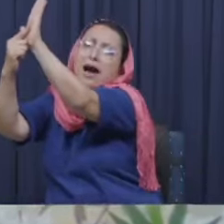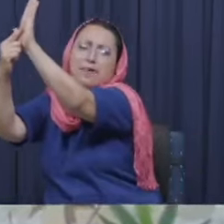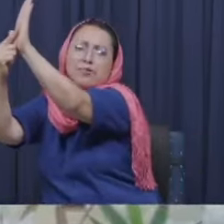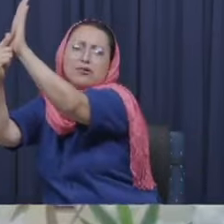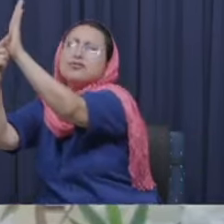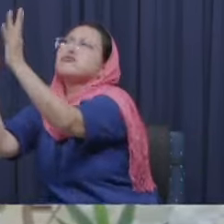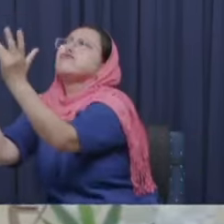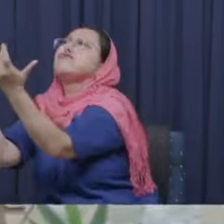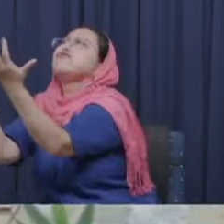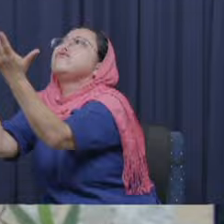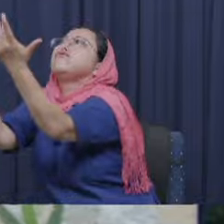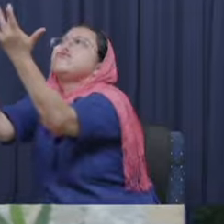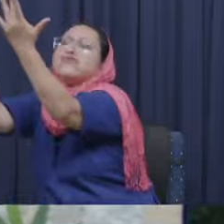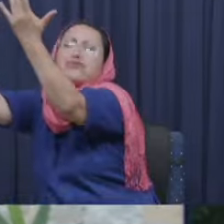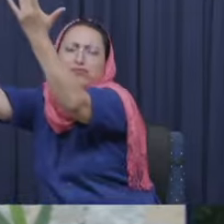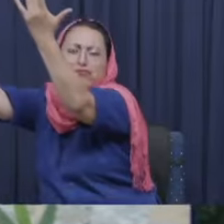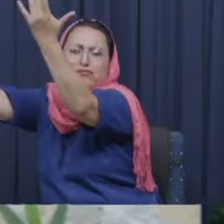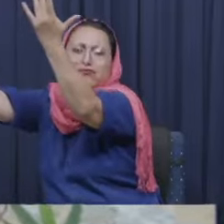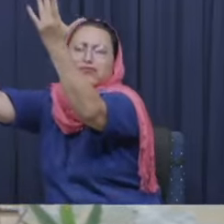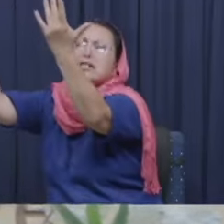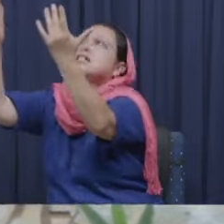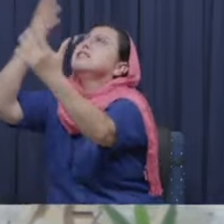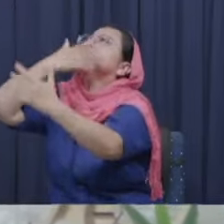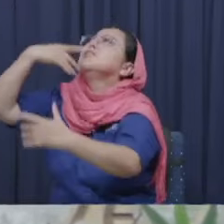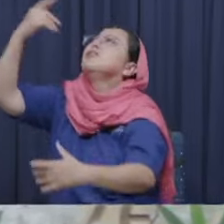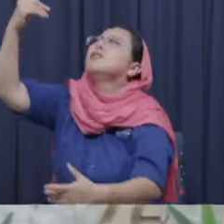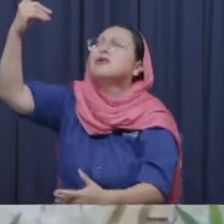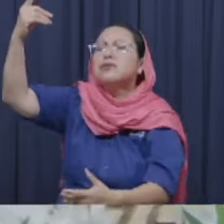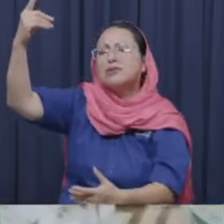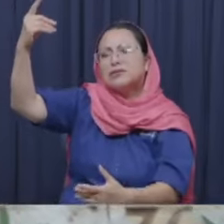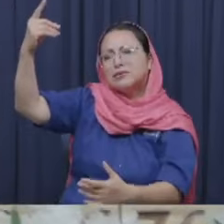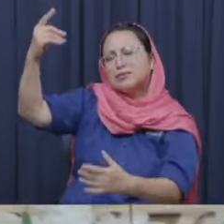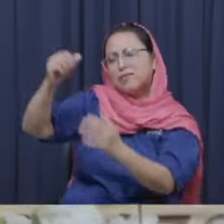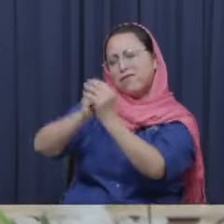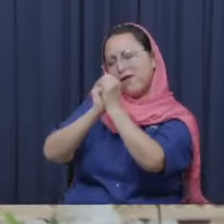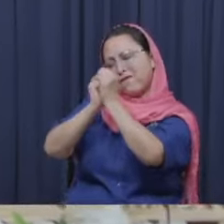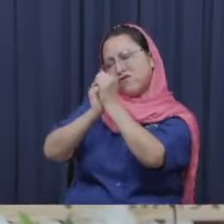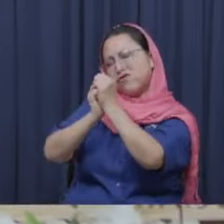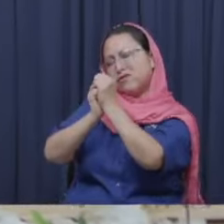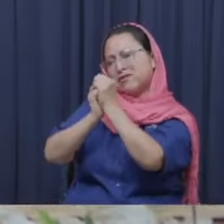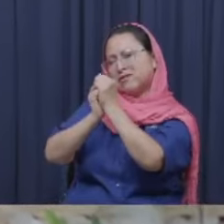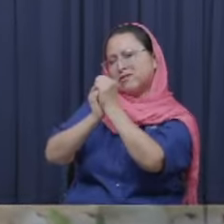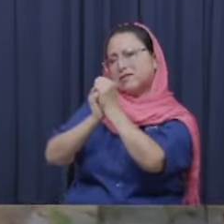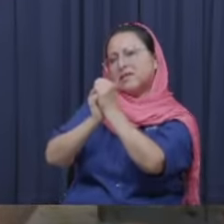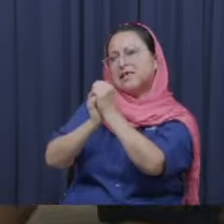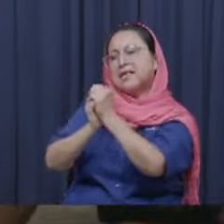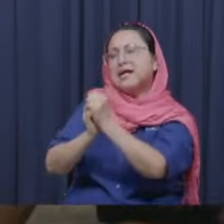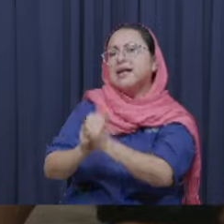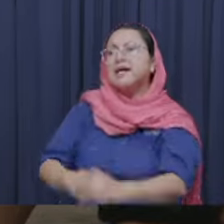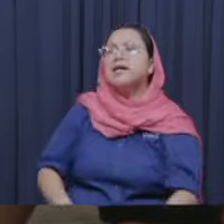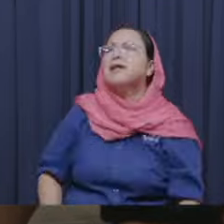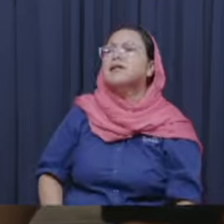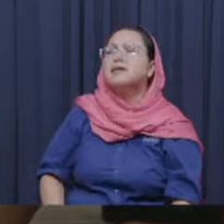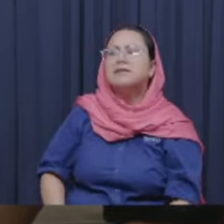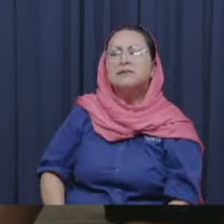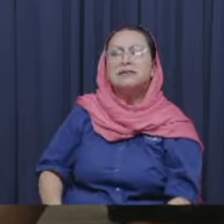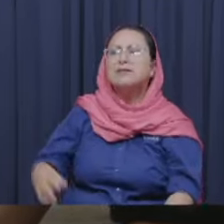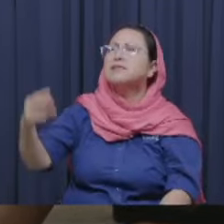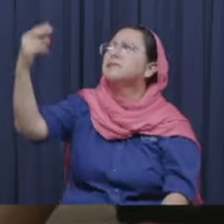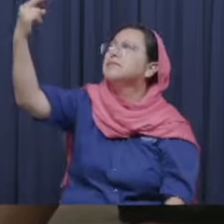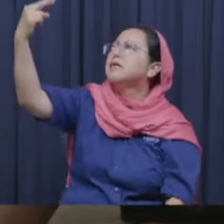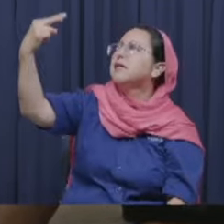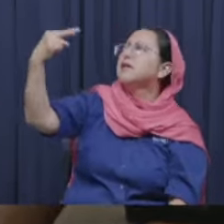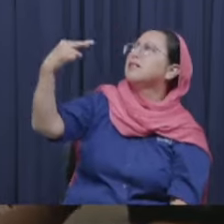del trono de la gracia y de la misericordia, Dios Todopoderoso, estas peticiones. Señor, mira a tu pueblo,